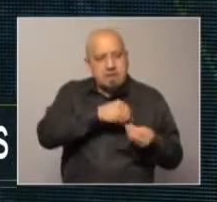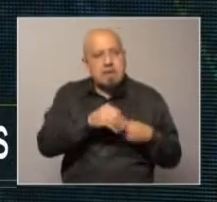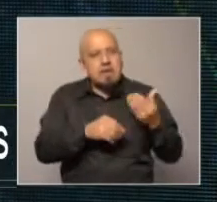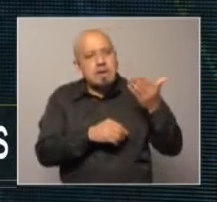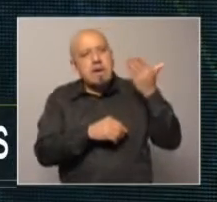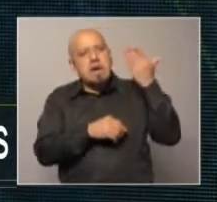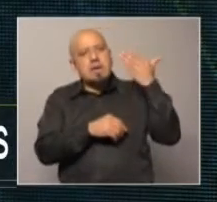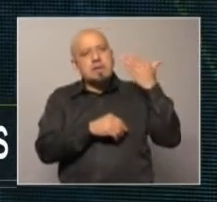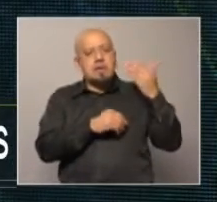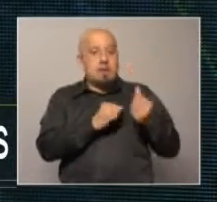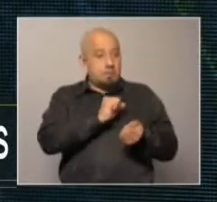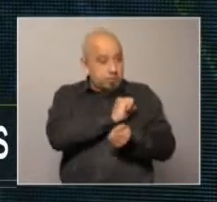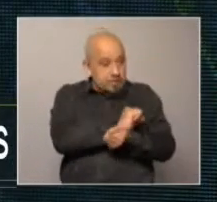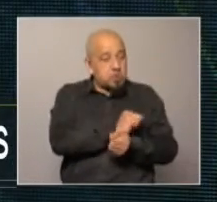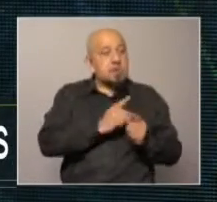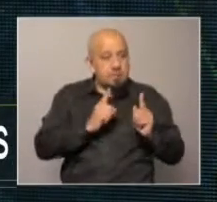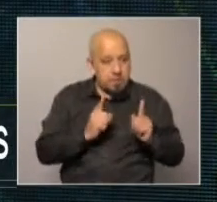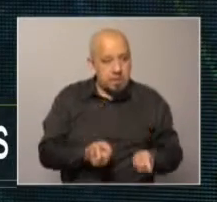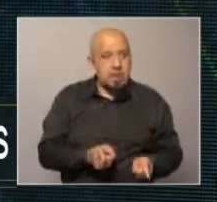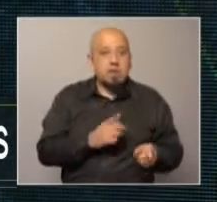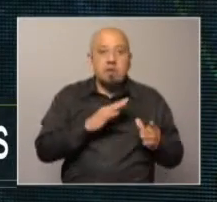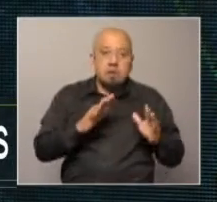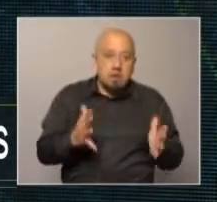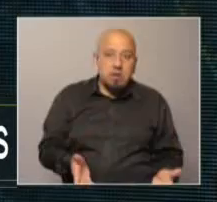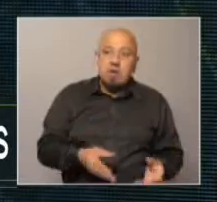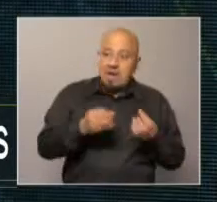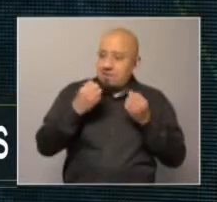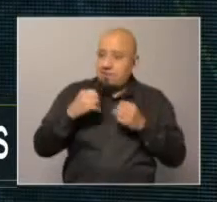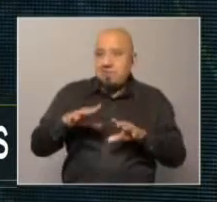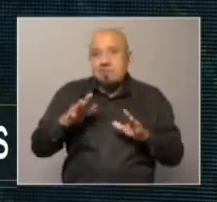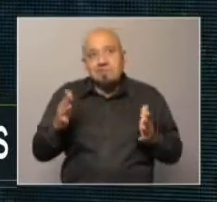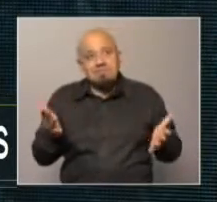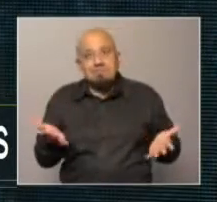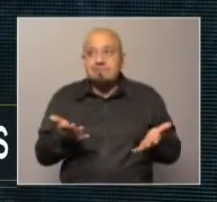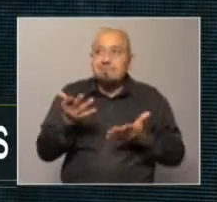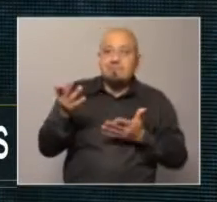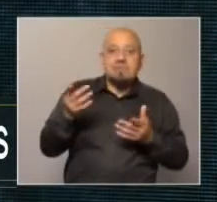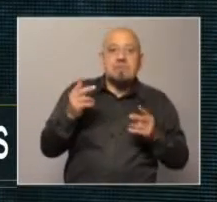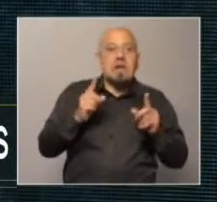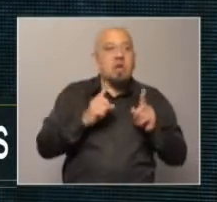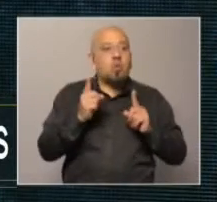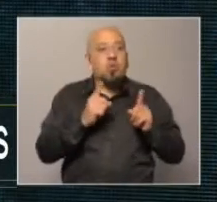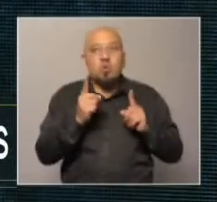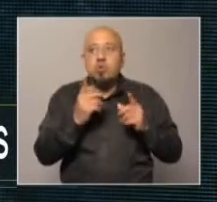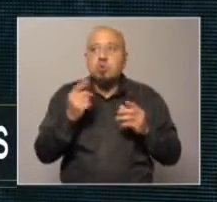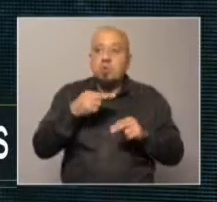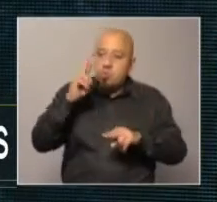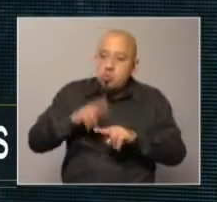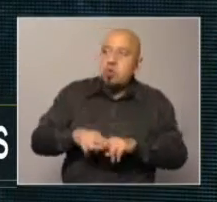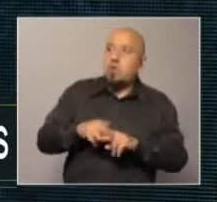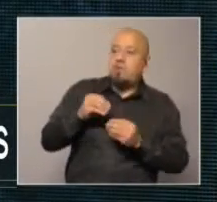estado privados de libertad, con abandonos importantes, tanto por deceso de alguno de los referentes